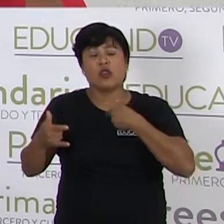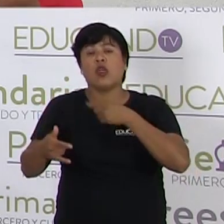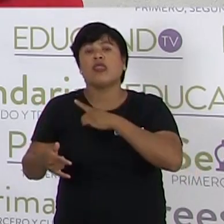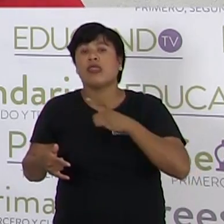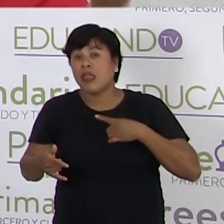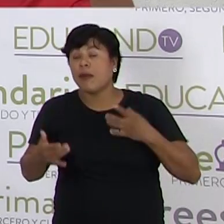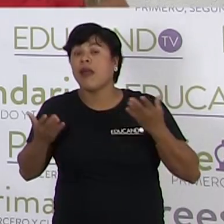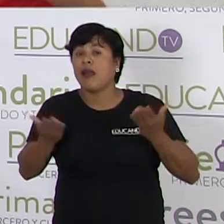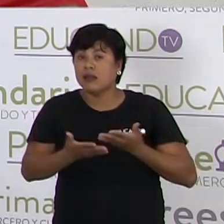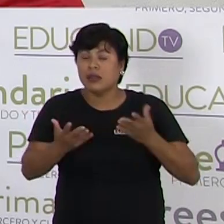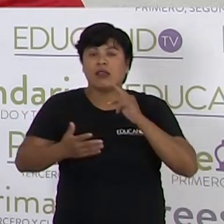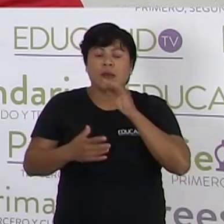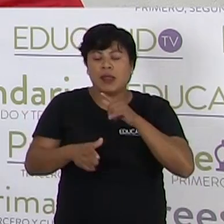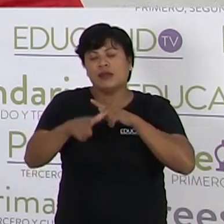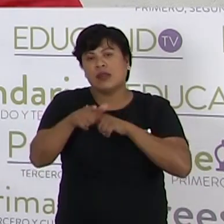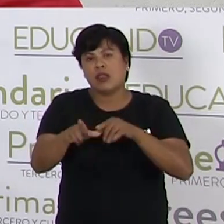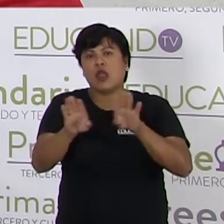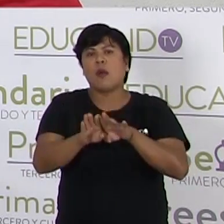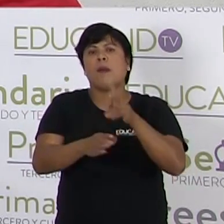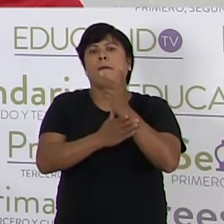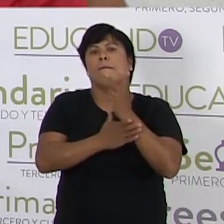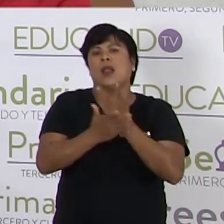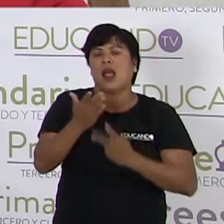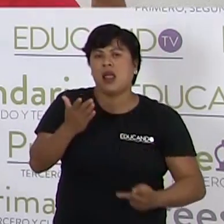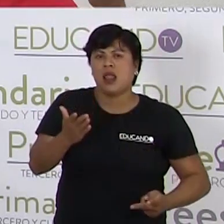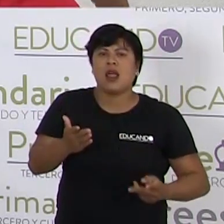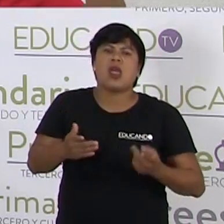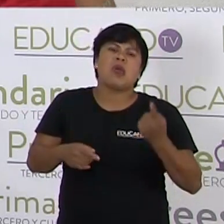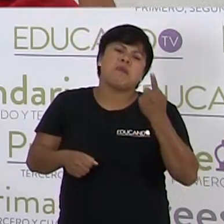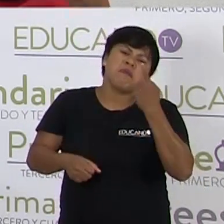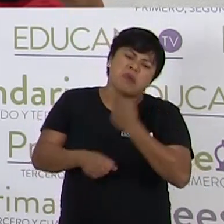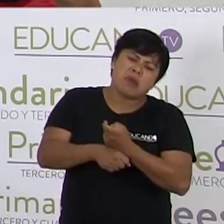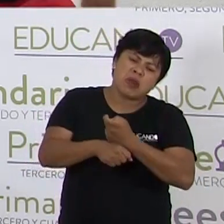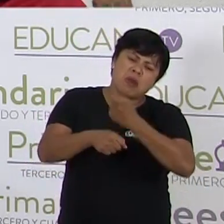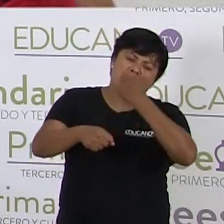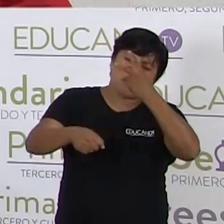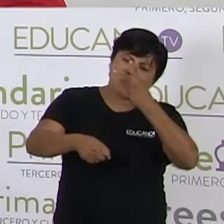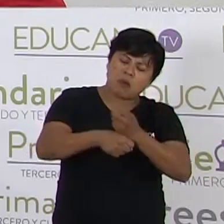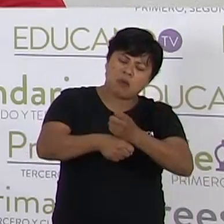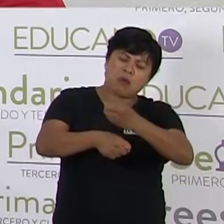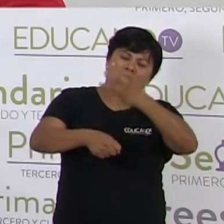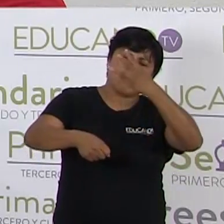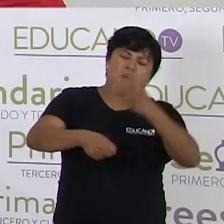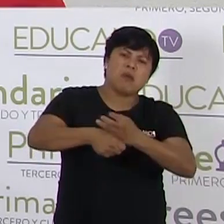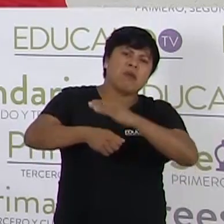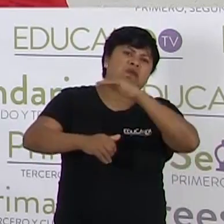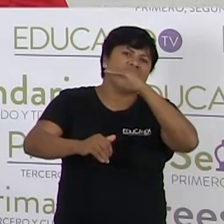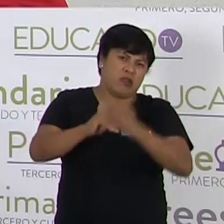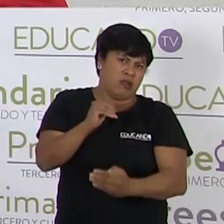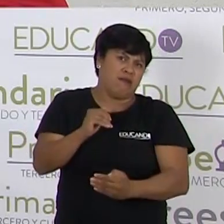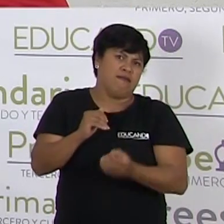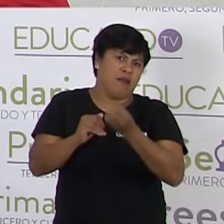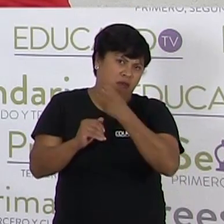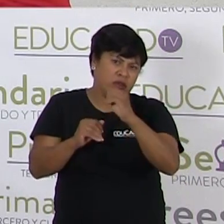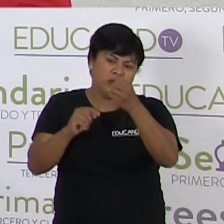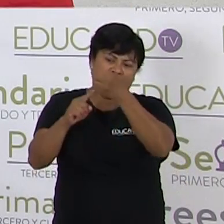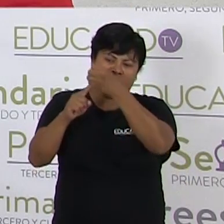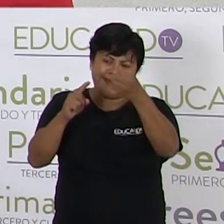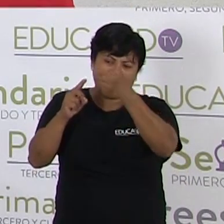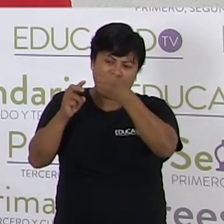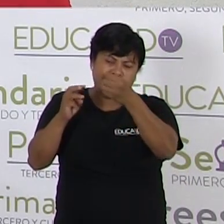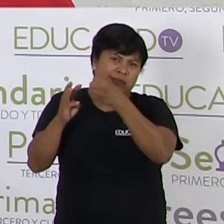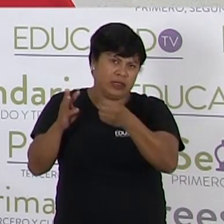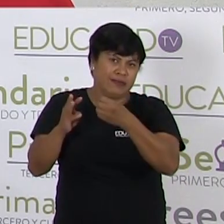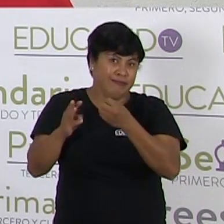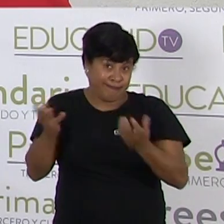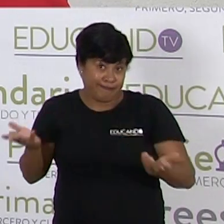hacerlo también siguiendo un plan. ¿Qué pasó primero? ¿Qué pasó después? ¿Y qué pasó al final? ¿Verdad que es